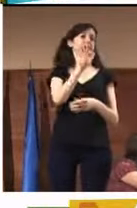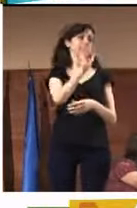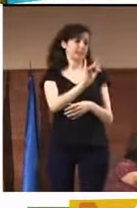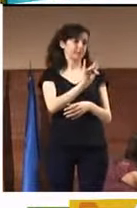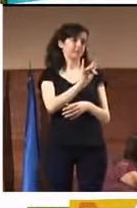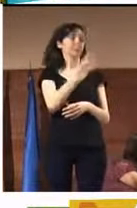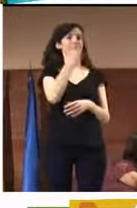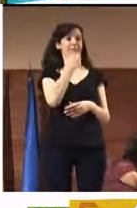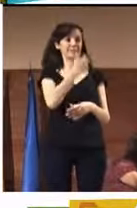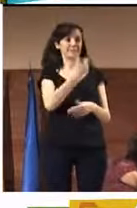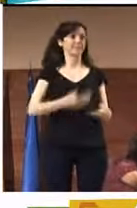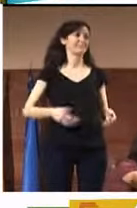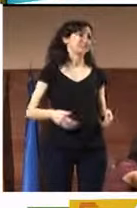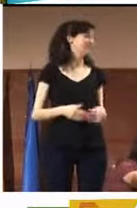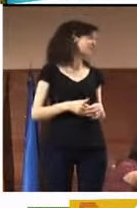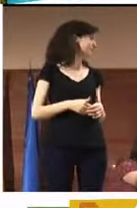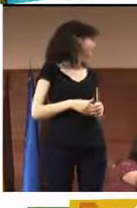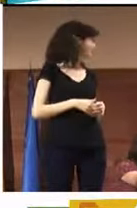Gracias.